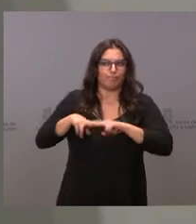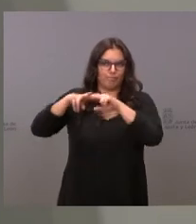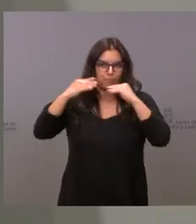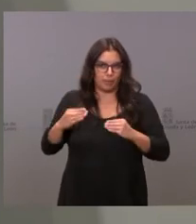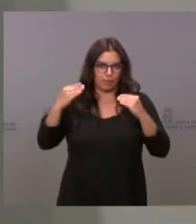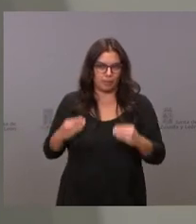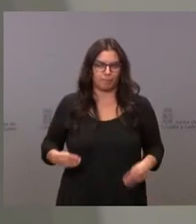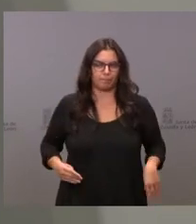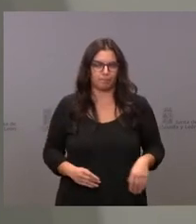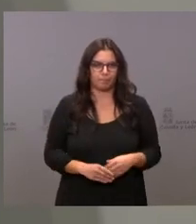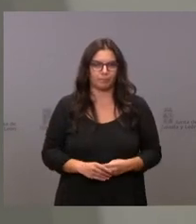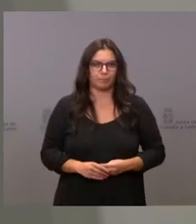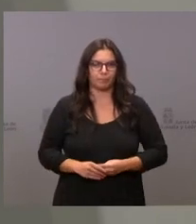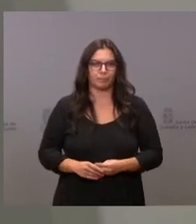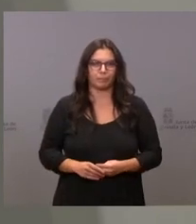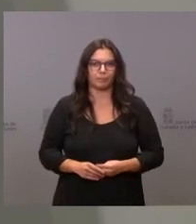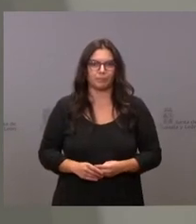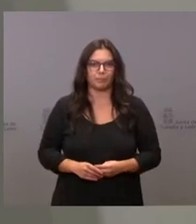del asunto.